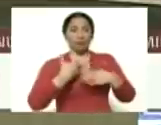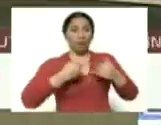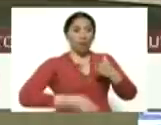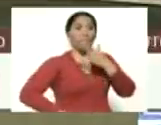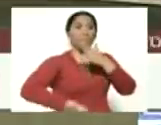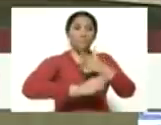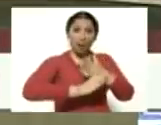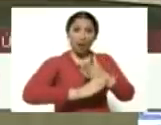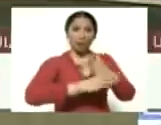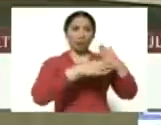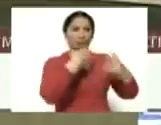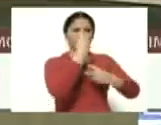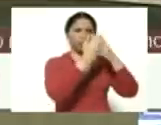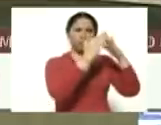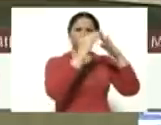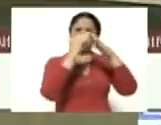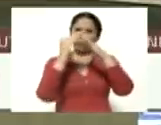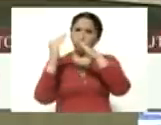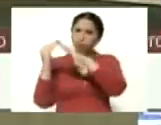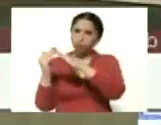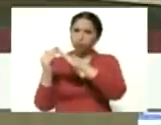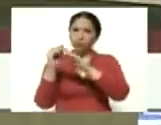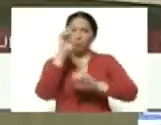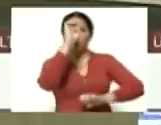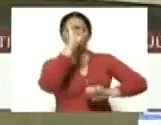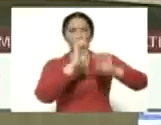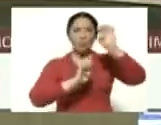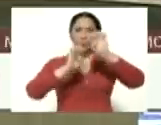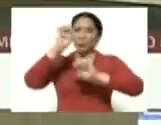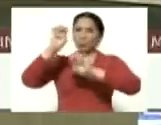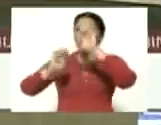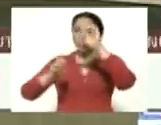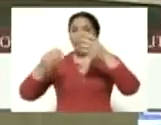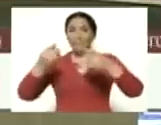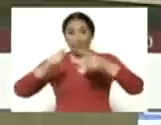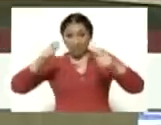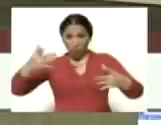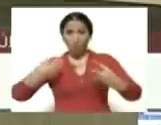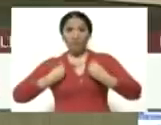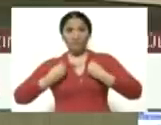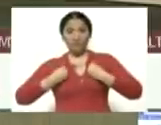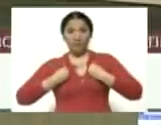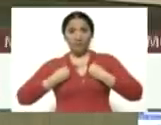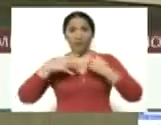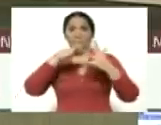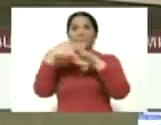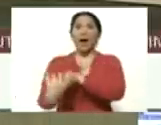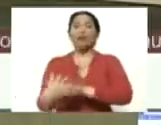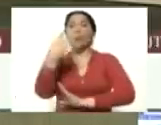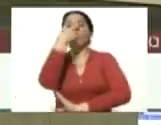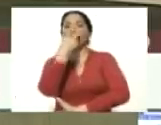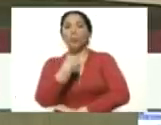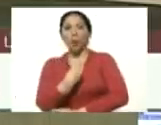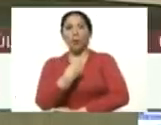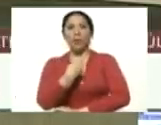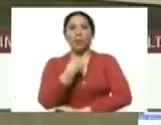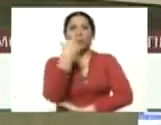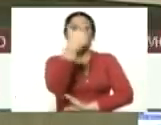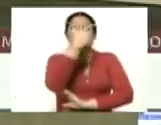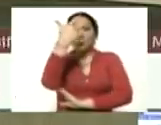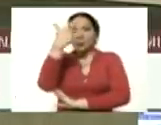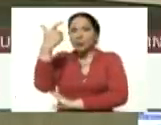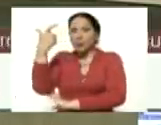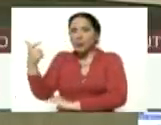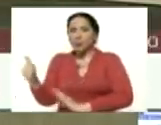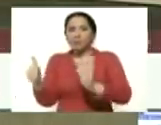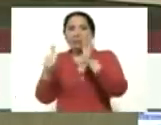sanitarios van casa por casa, evaluando a los residentes en los barrios pobres de las colinas, rastreando los casos para